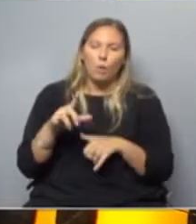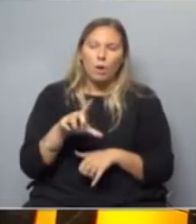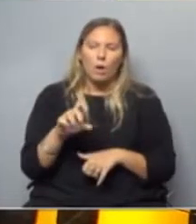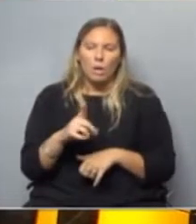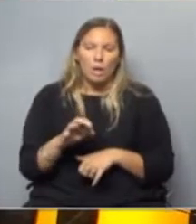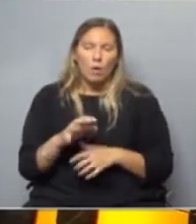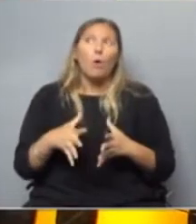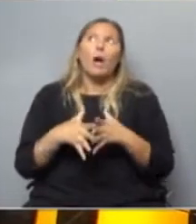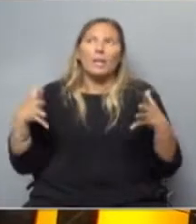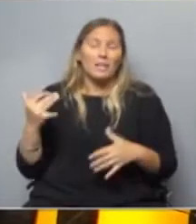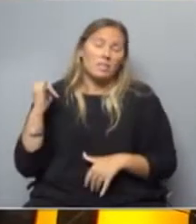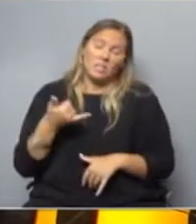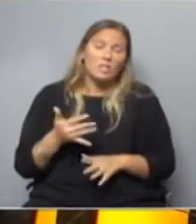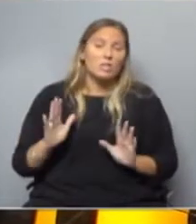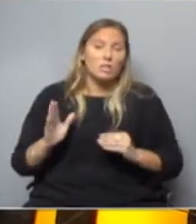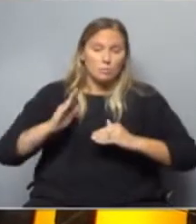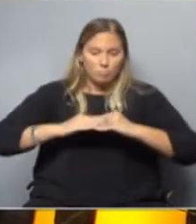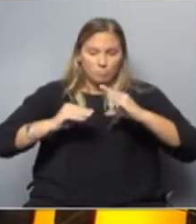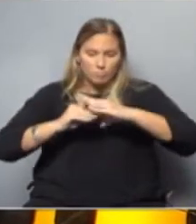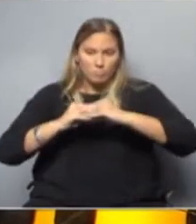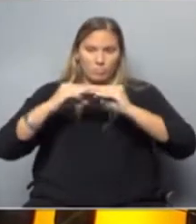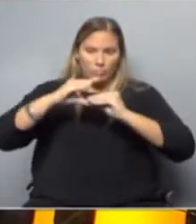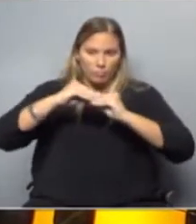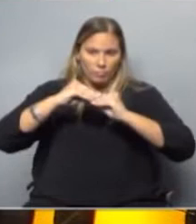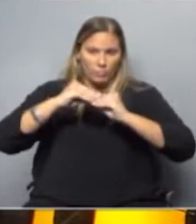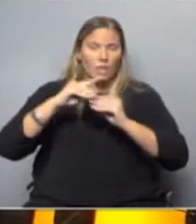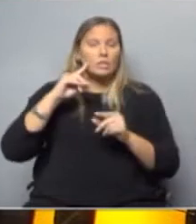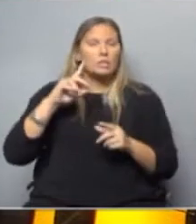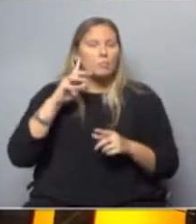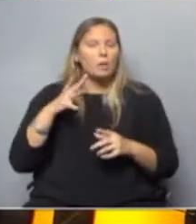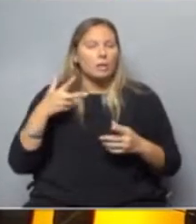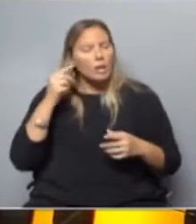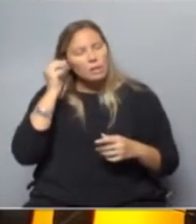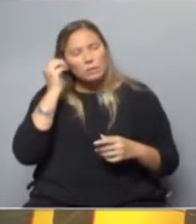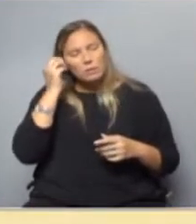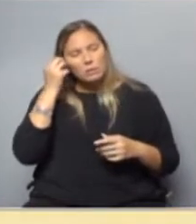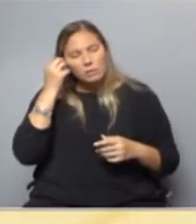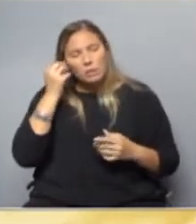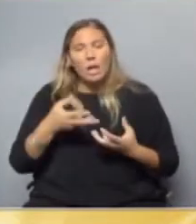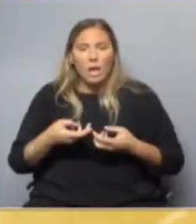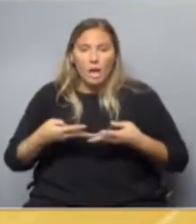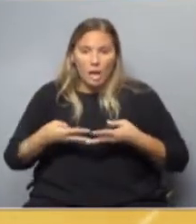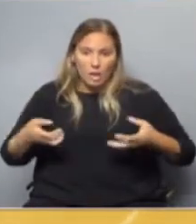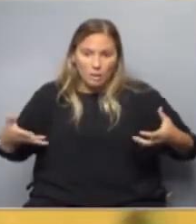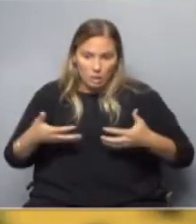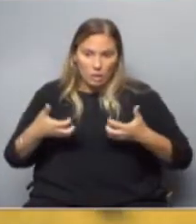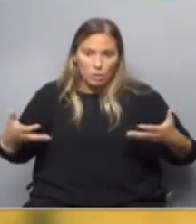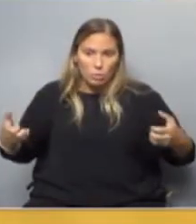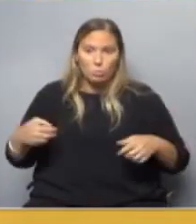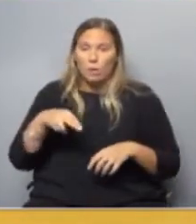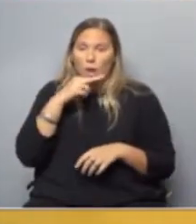Lego gigante, básicamente. Si te imaginas, la estructura metálica que ves ahí fue